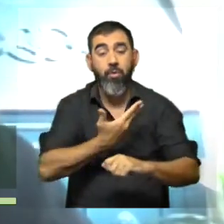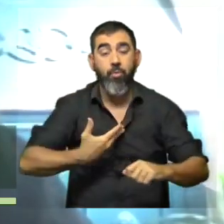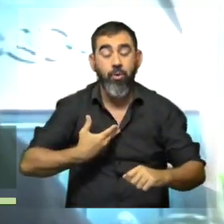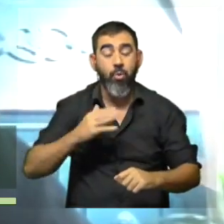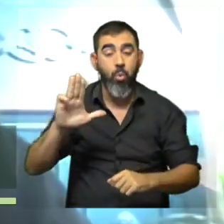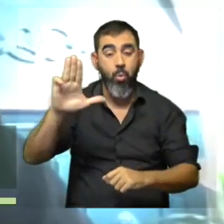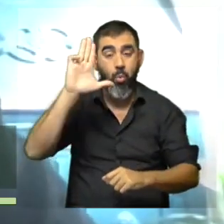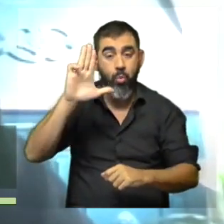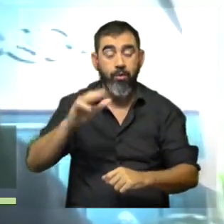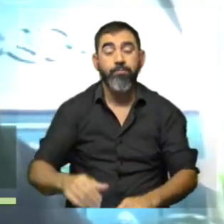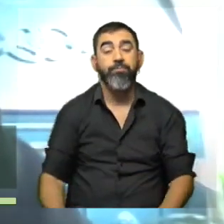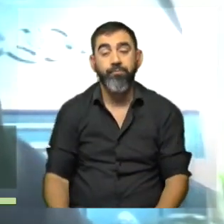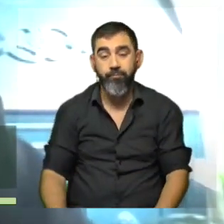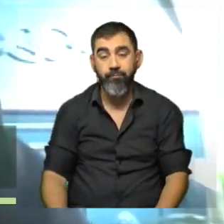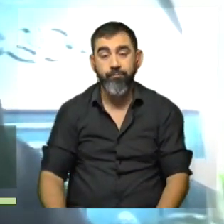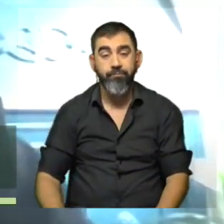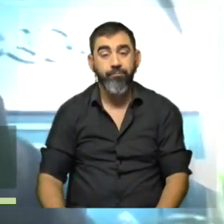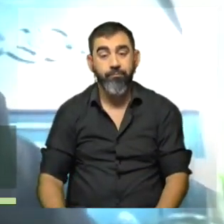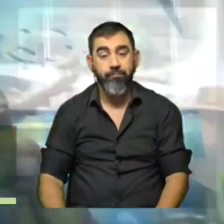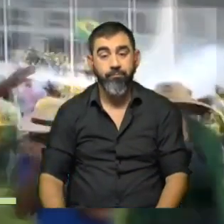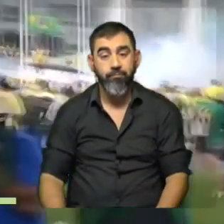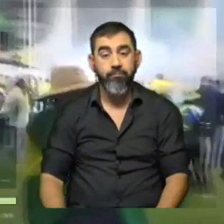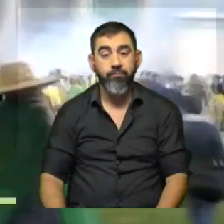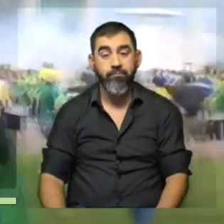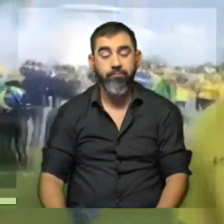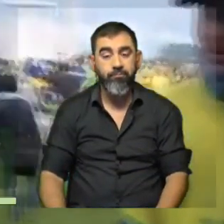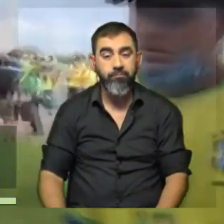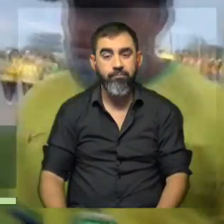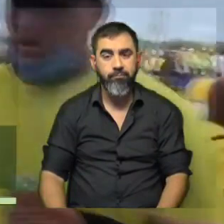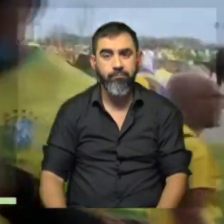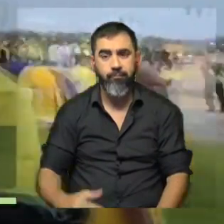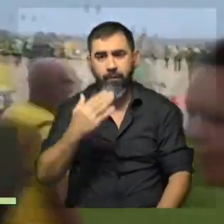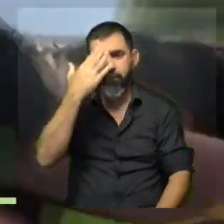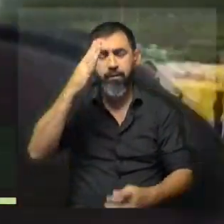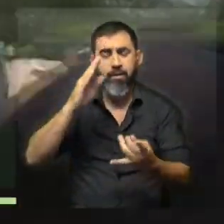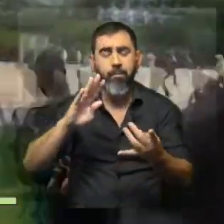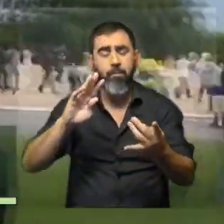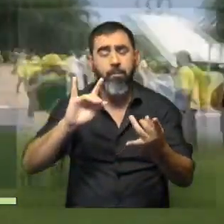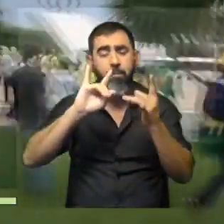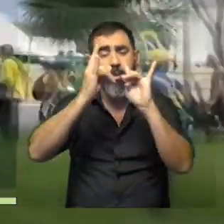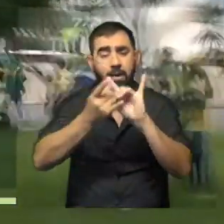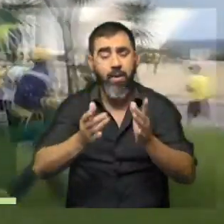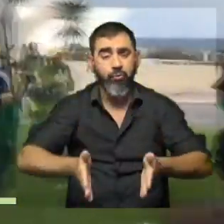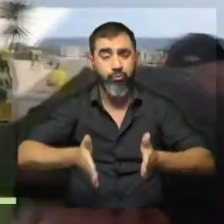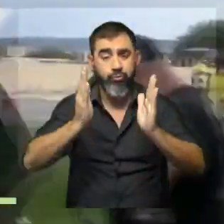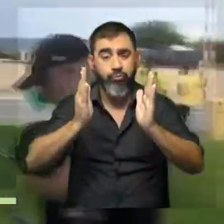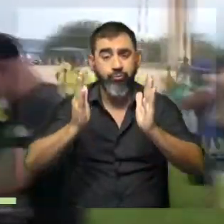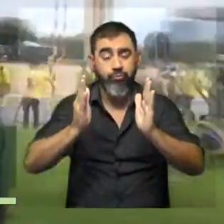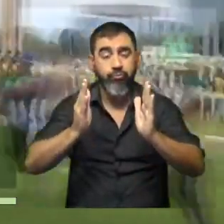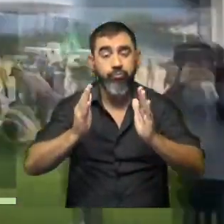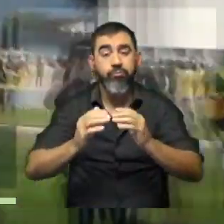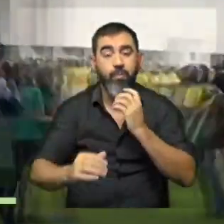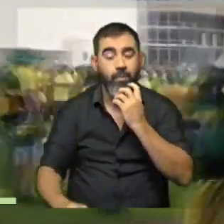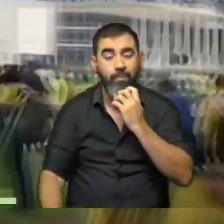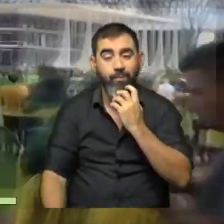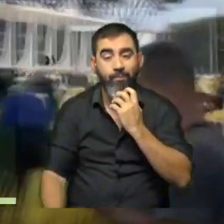presidente Lula que subió por tercera vez a la rompa del Palacio de y en estado de